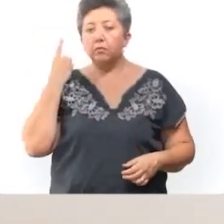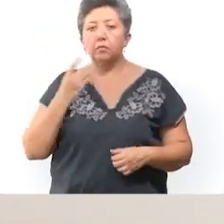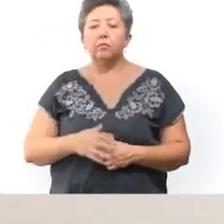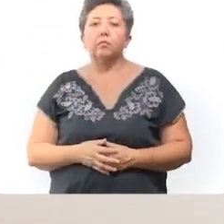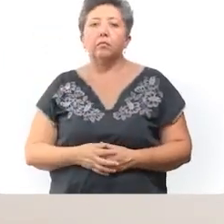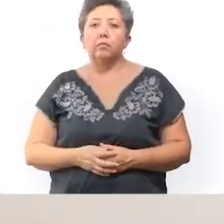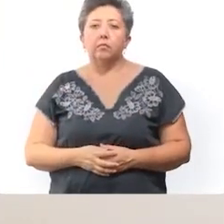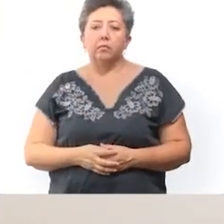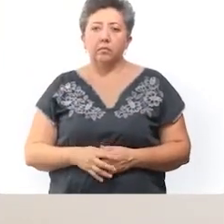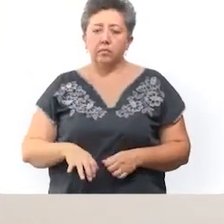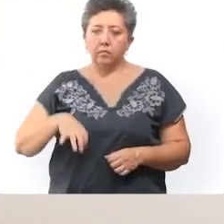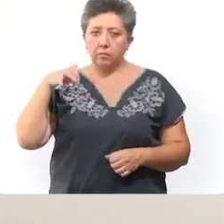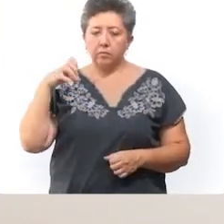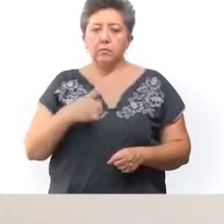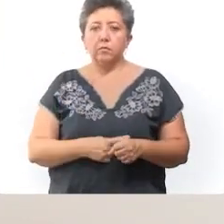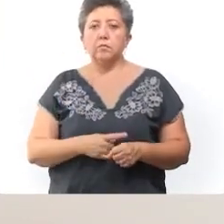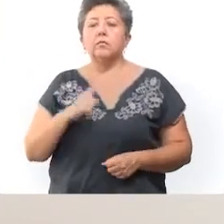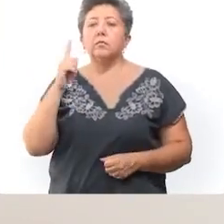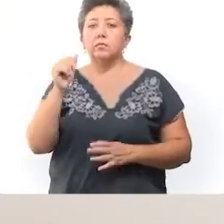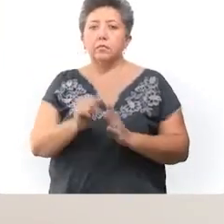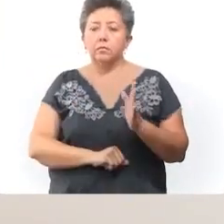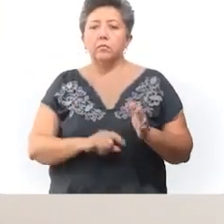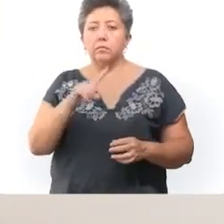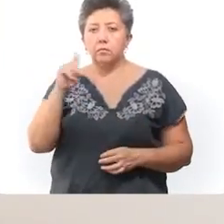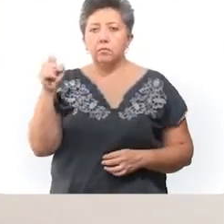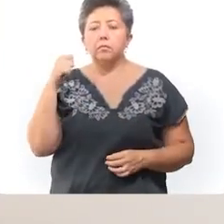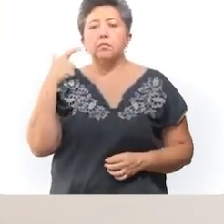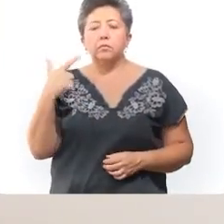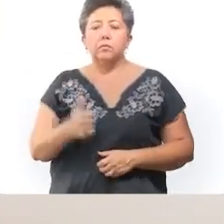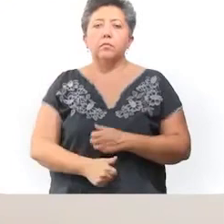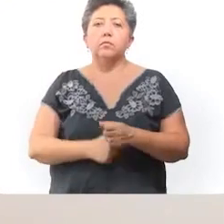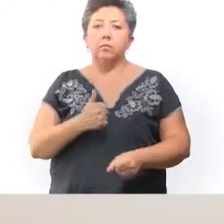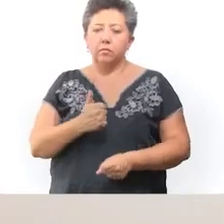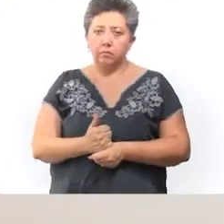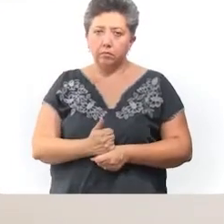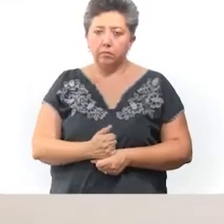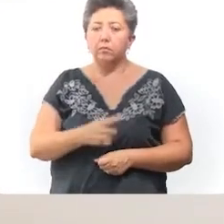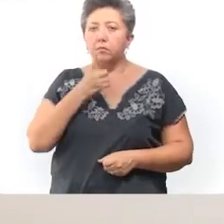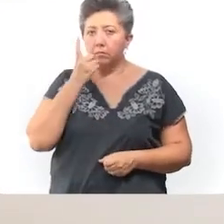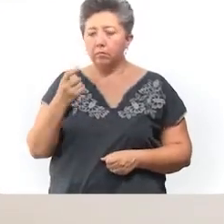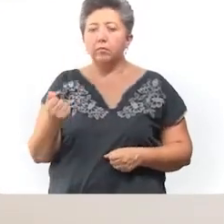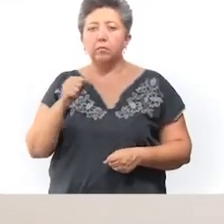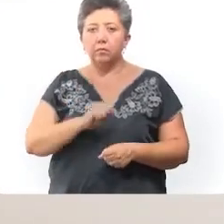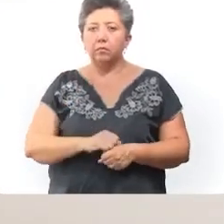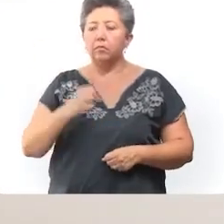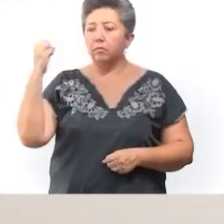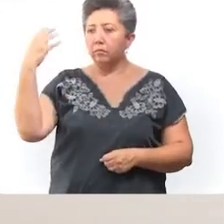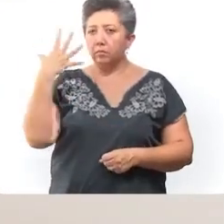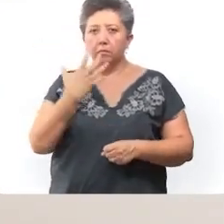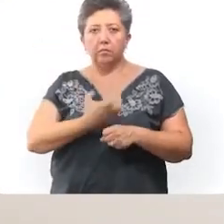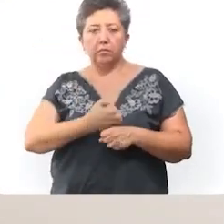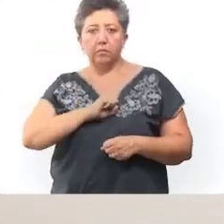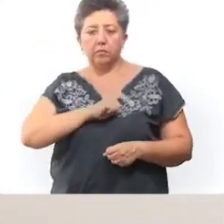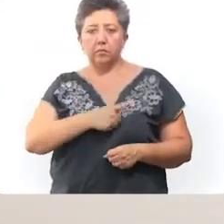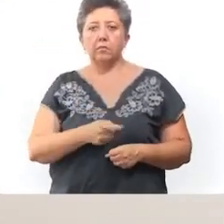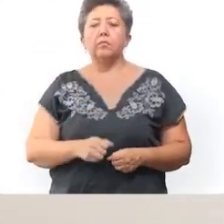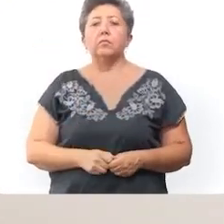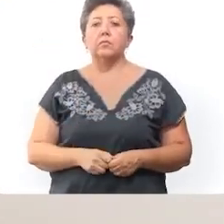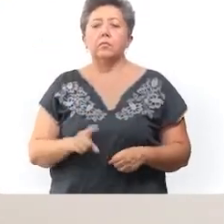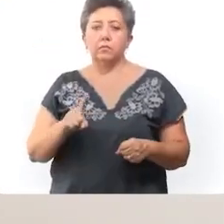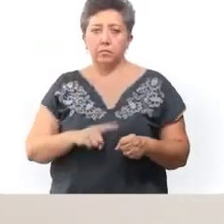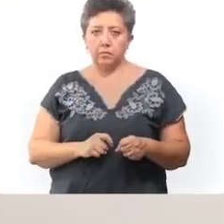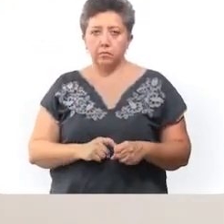de diagnóstico. El rango de edad de los casos es de 1 mes a 107 años. Los indicadores semanales del Semáforo Estatal de